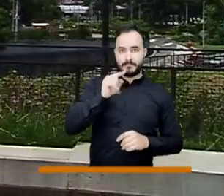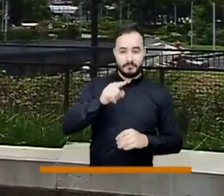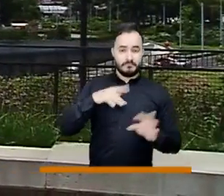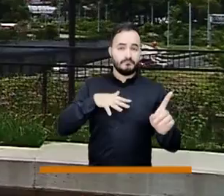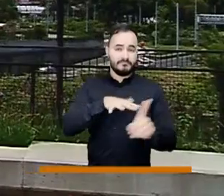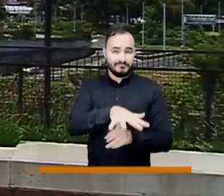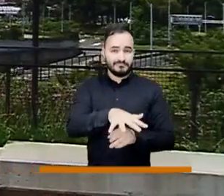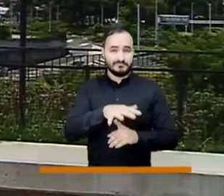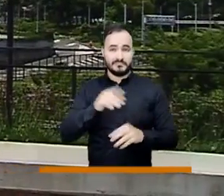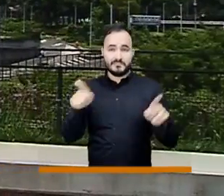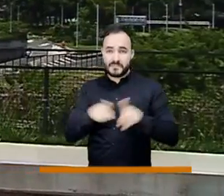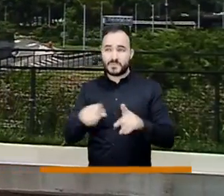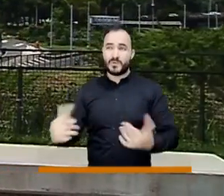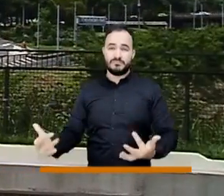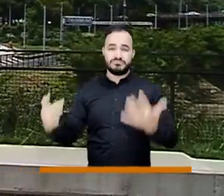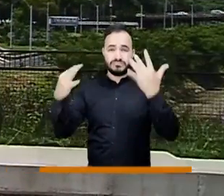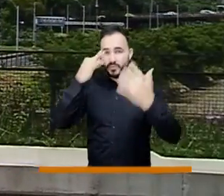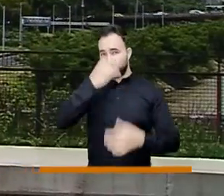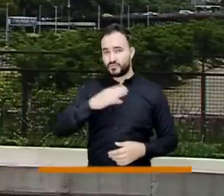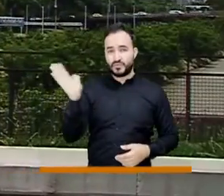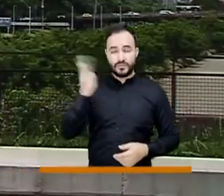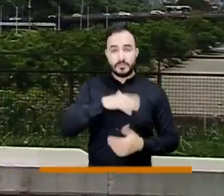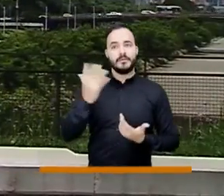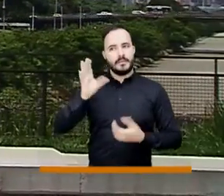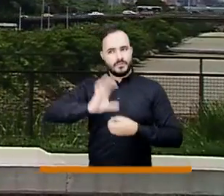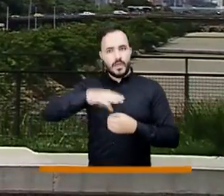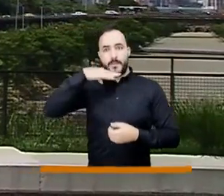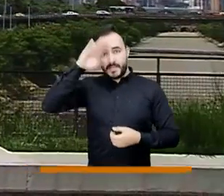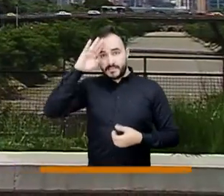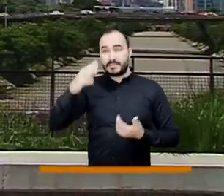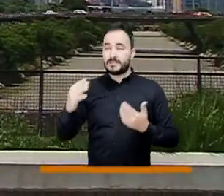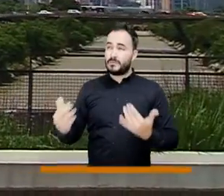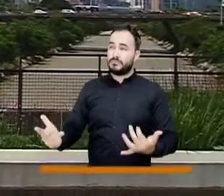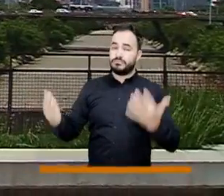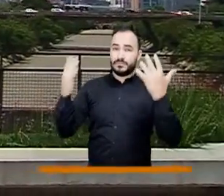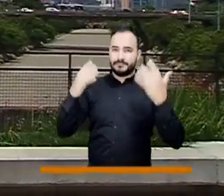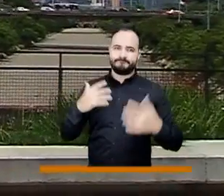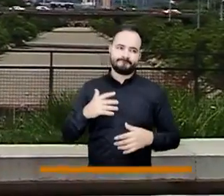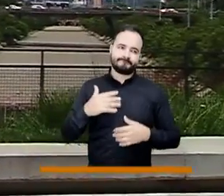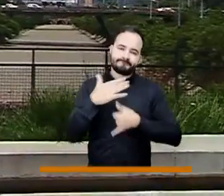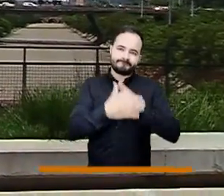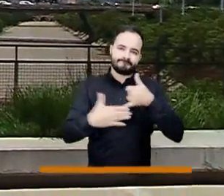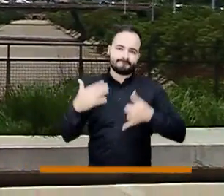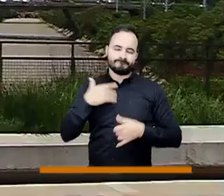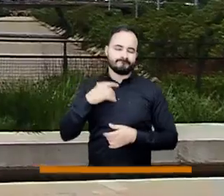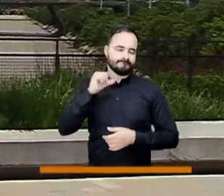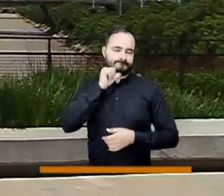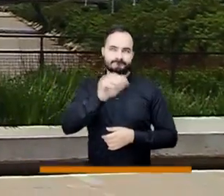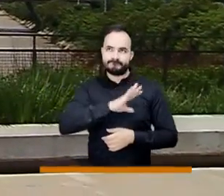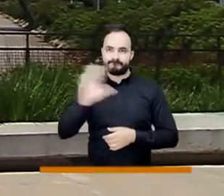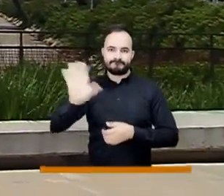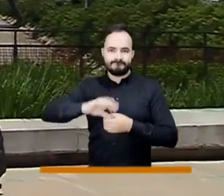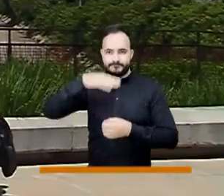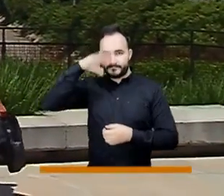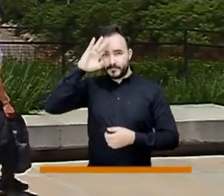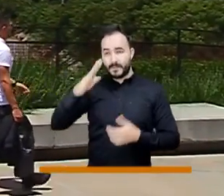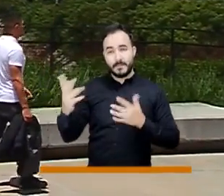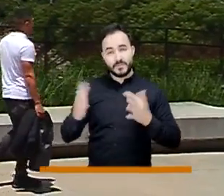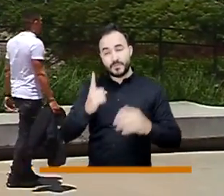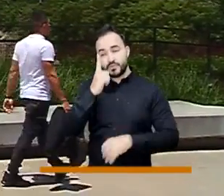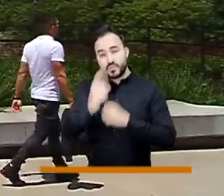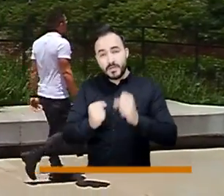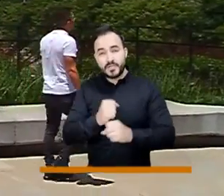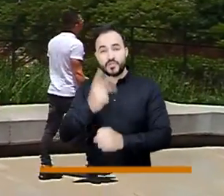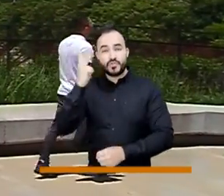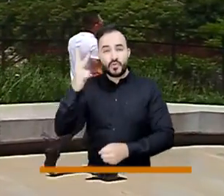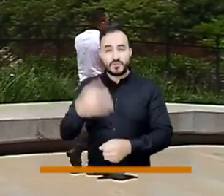Simón, hablaríamos de que Medellín le cuesta, la calidad del aire de Medellín, que es de las malitas, ¿no es cierto?, le cuesta más de